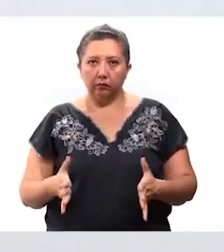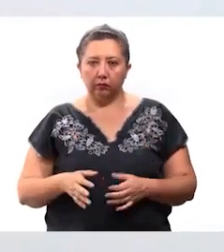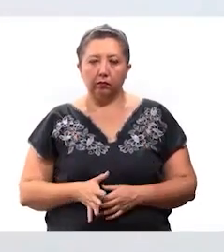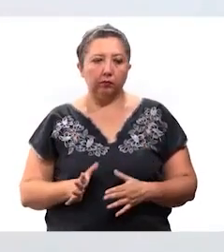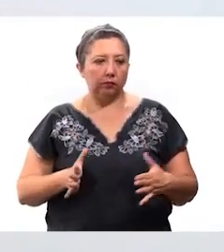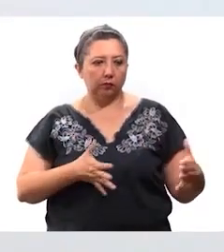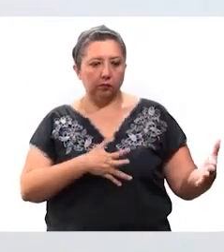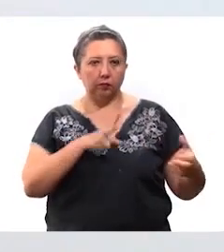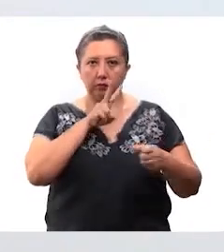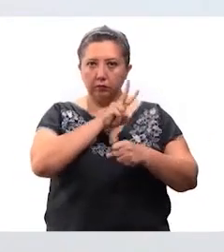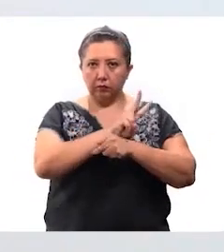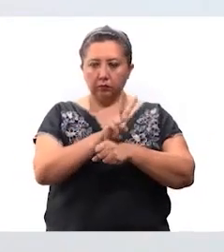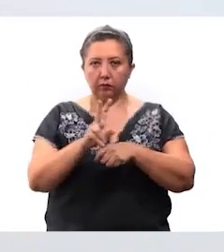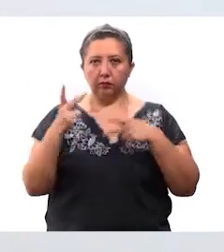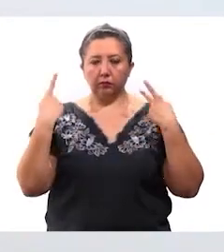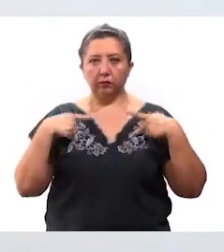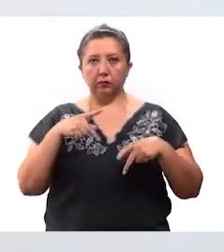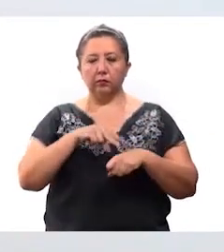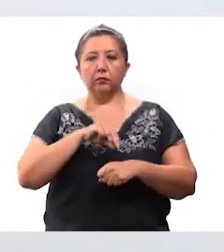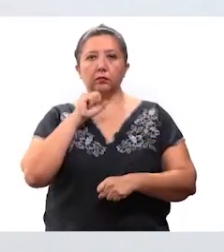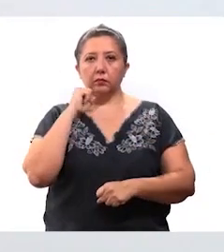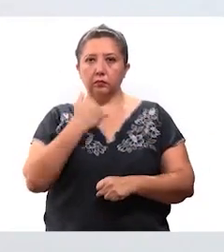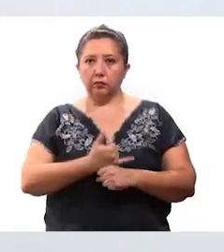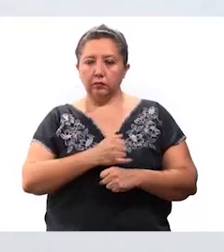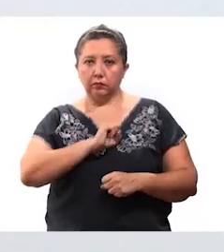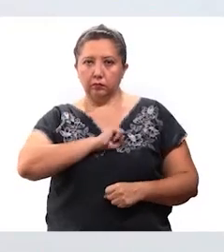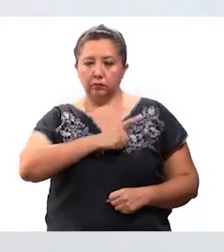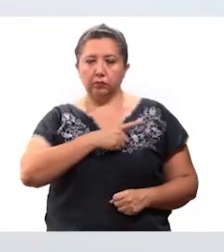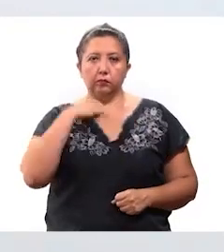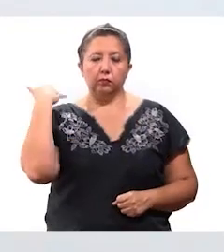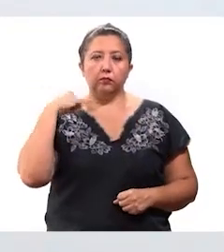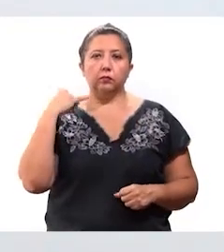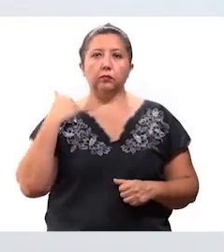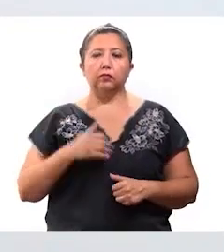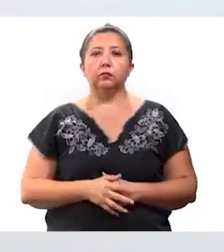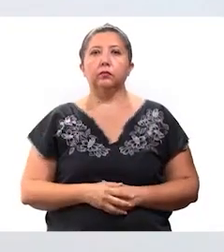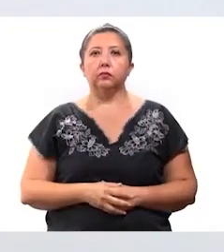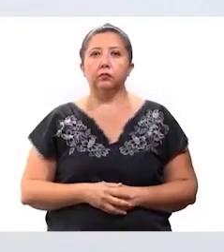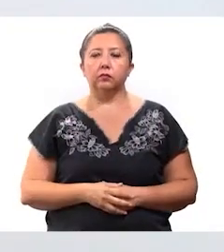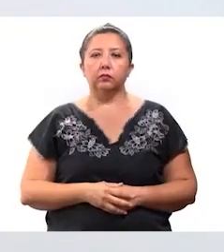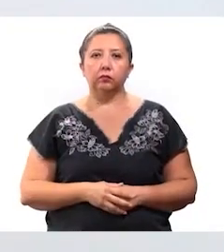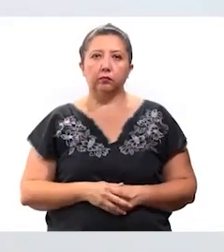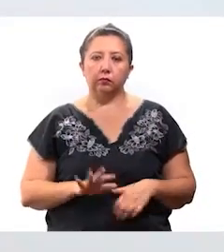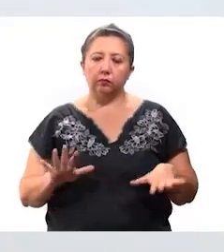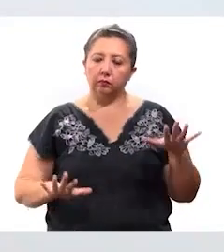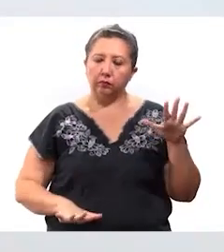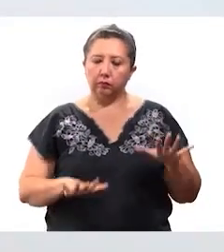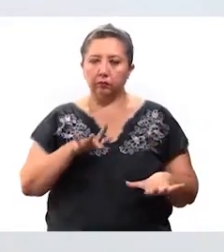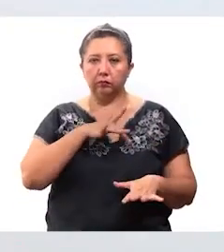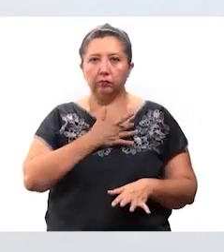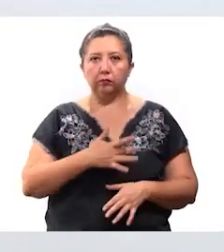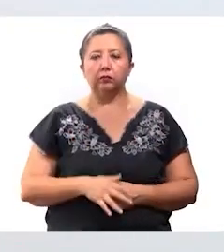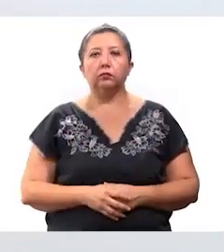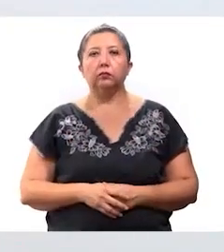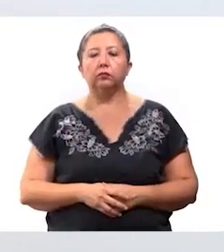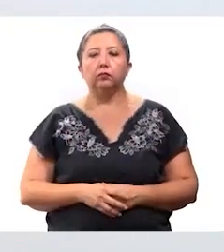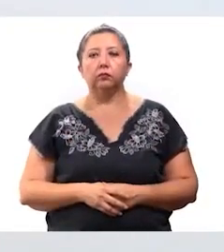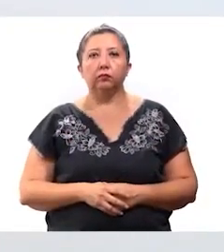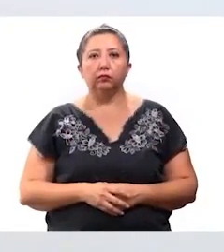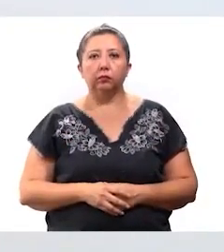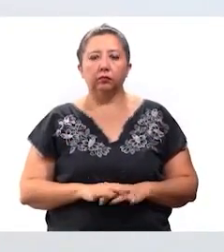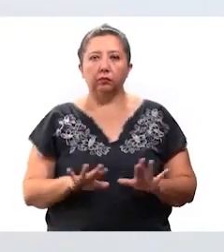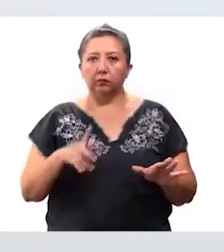estables, aislados, monitoreados por personal médico de la Secretaría de Salud de Yucatán. Presentan síntomas